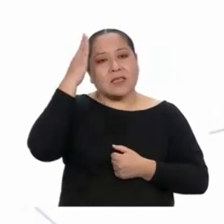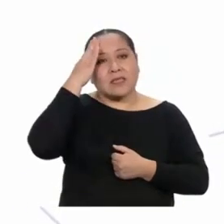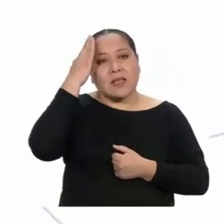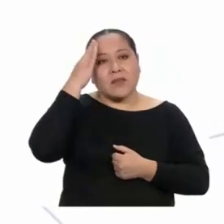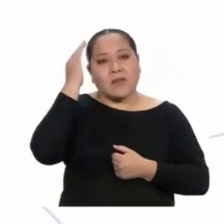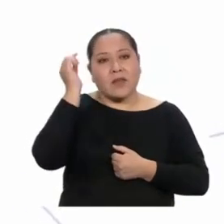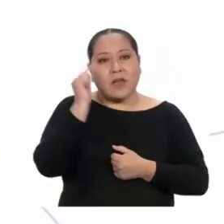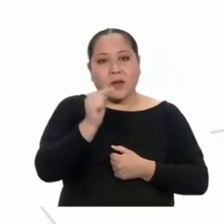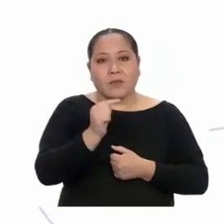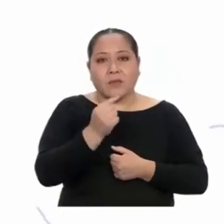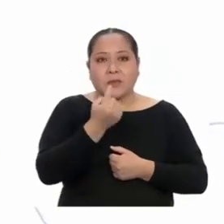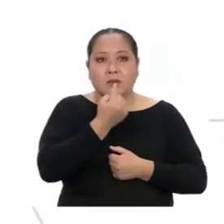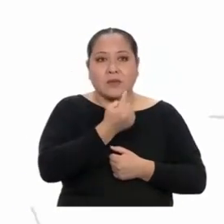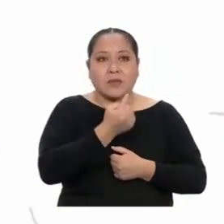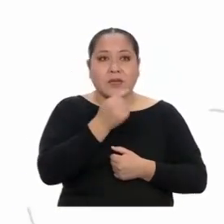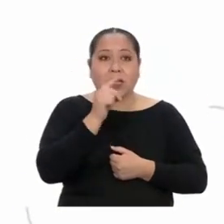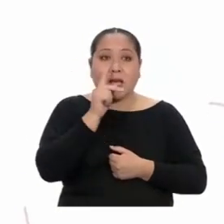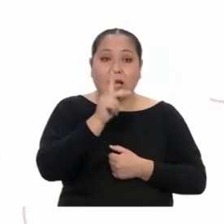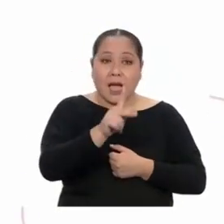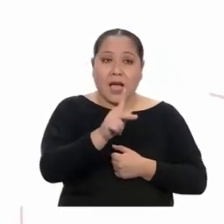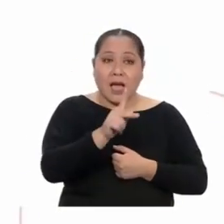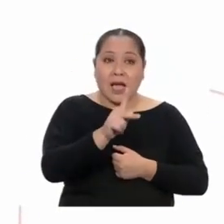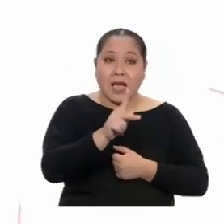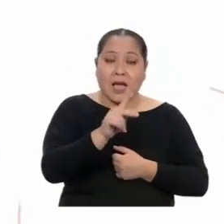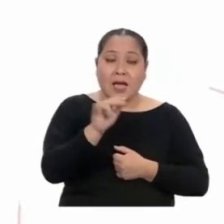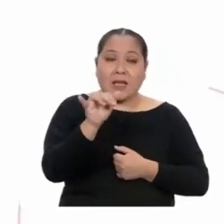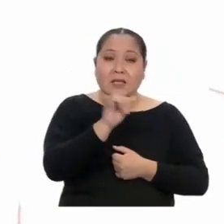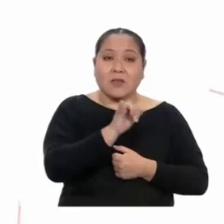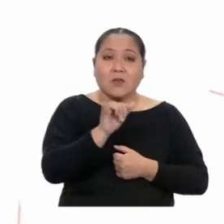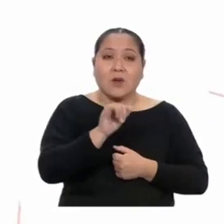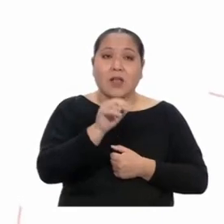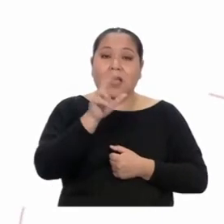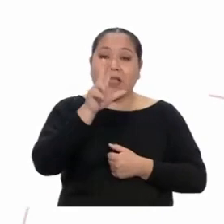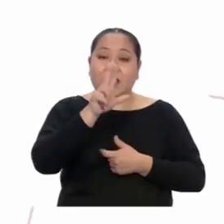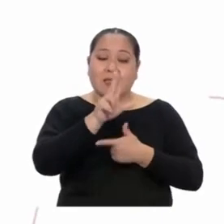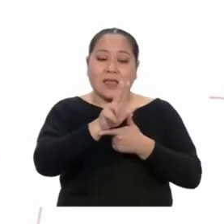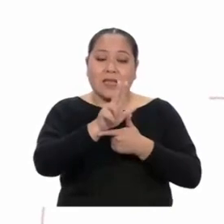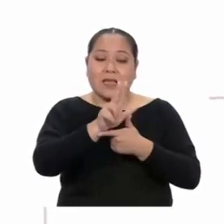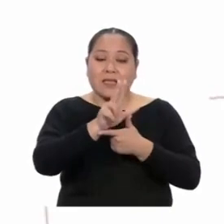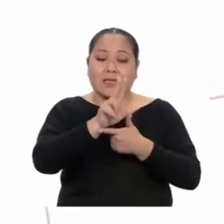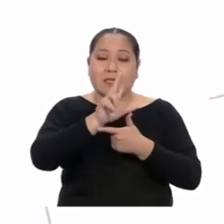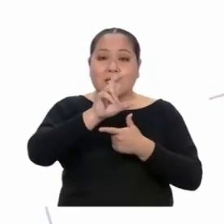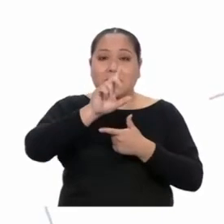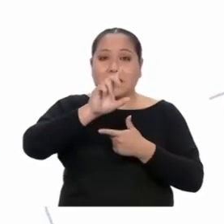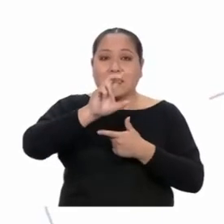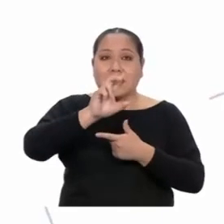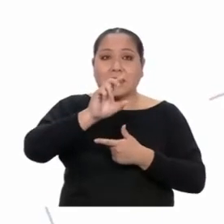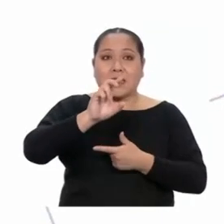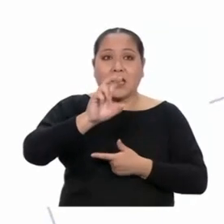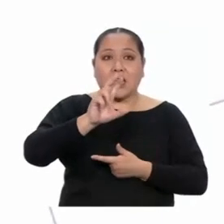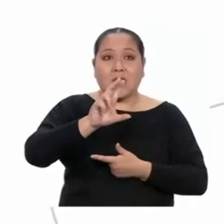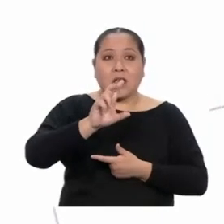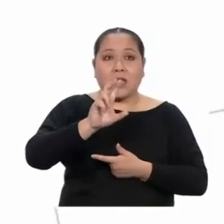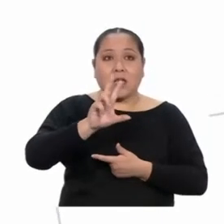ahora que K equivale a